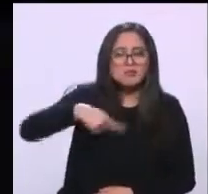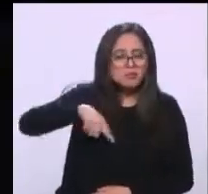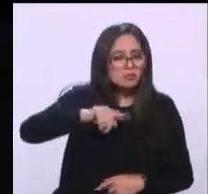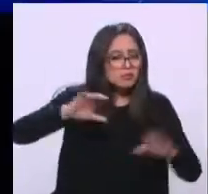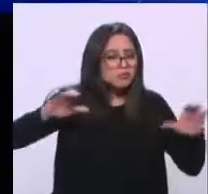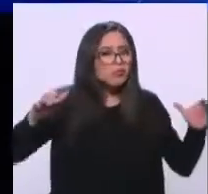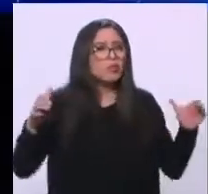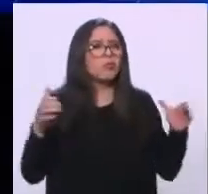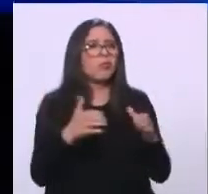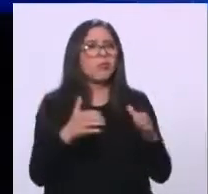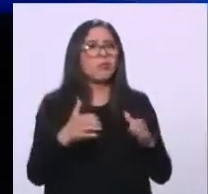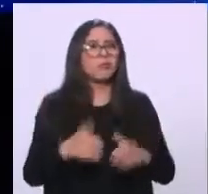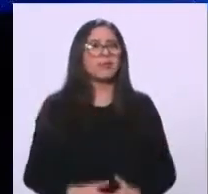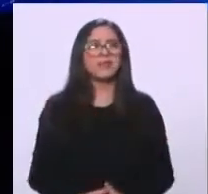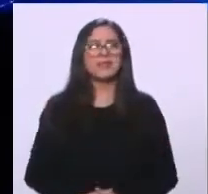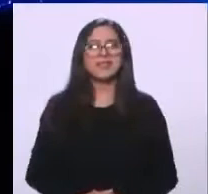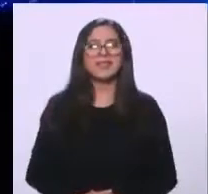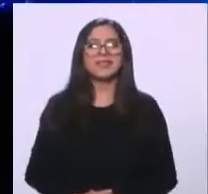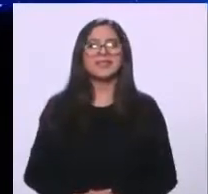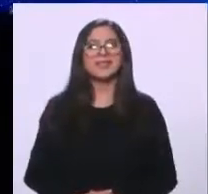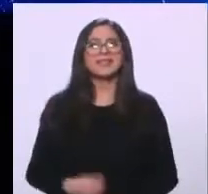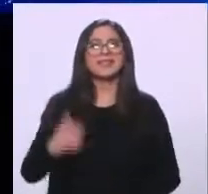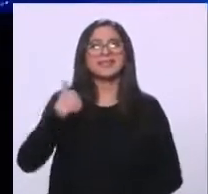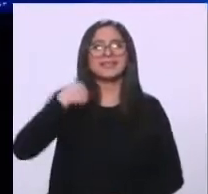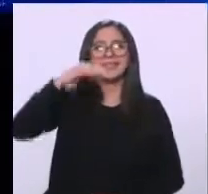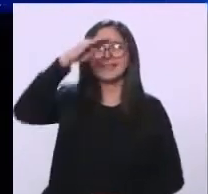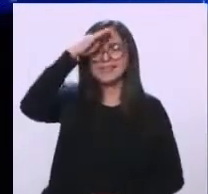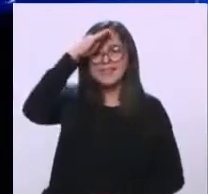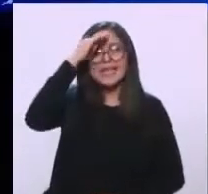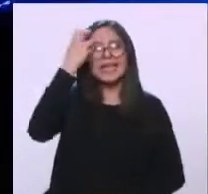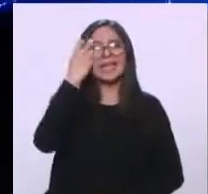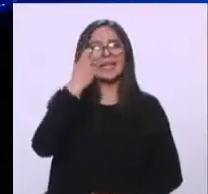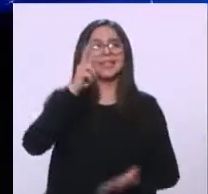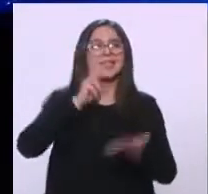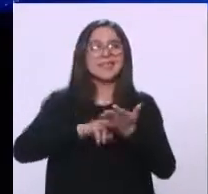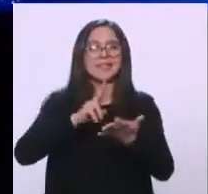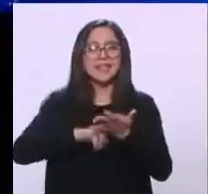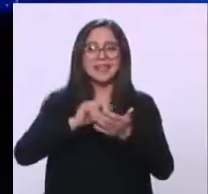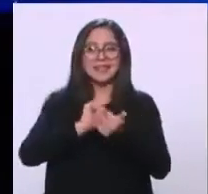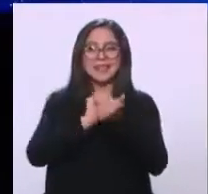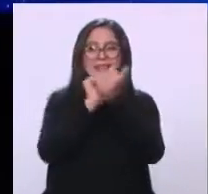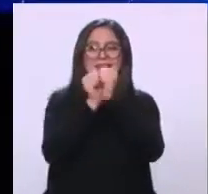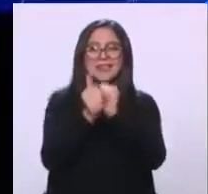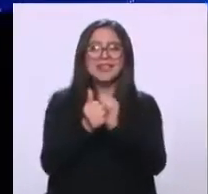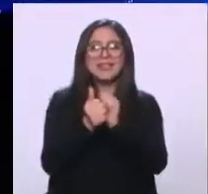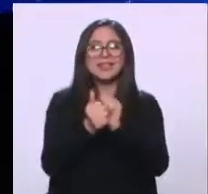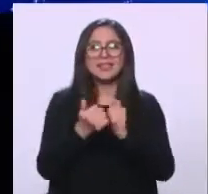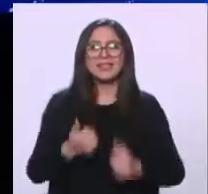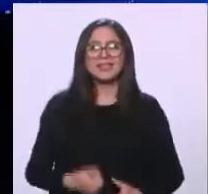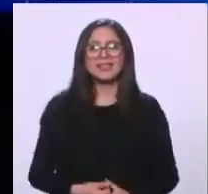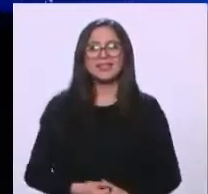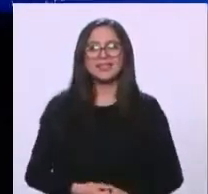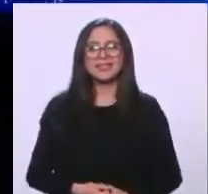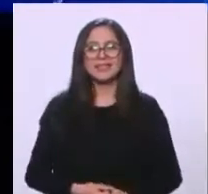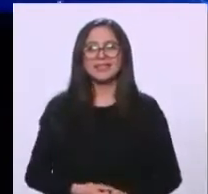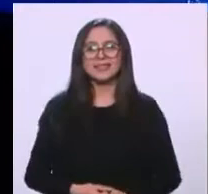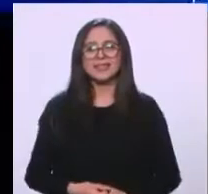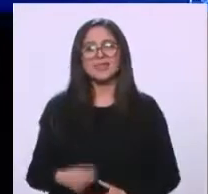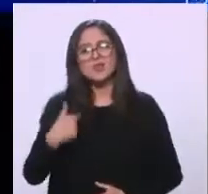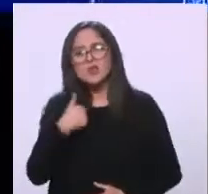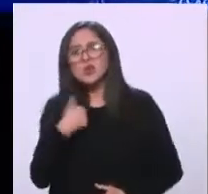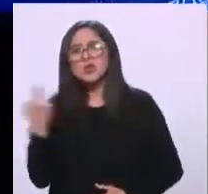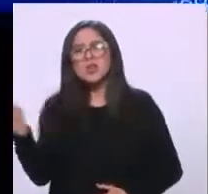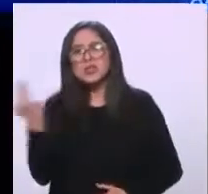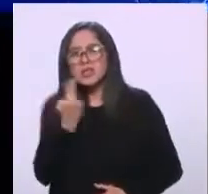¿no? Que me parecería lo más sensato, porque al final sí lo que creo es que cerrar